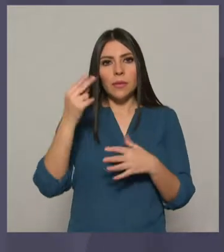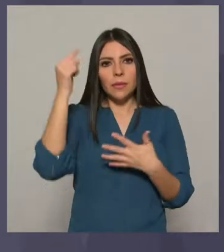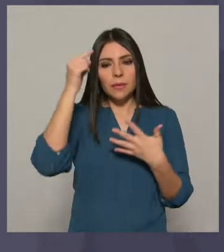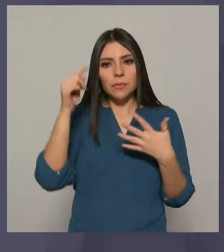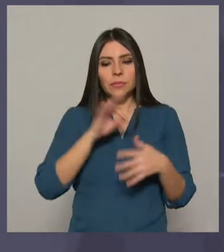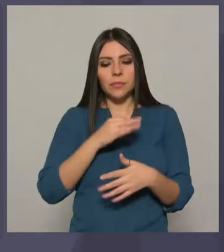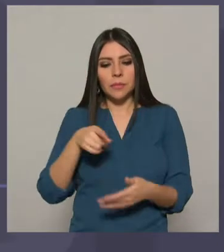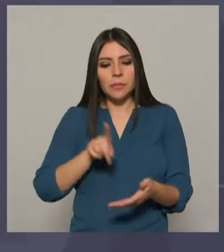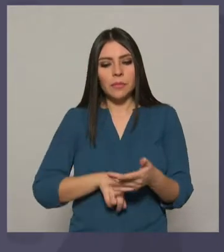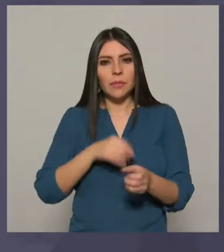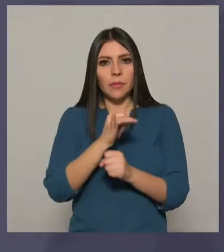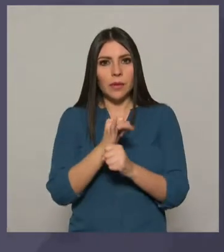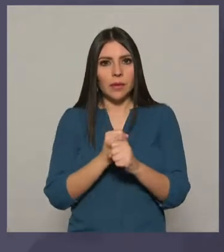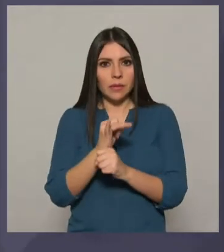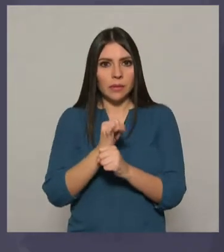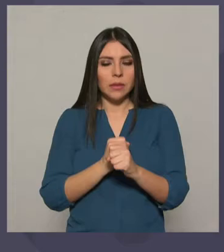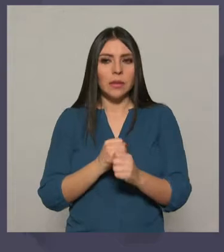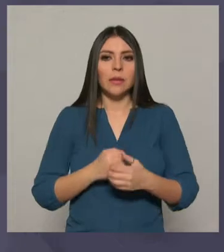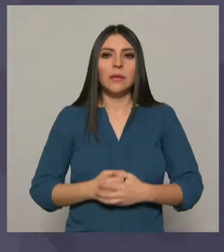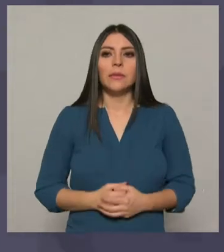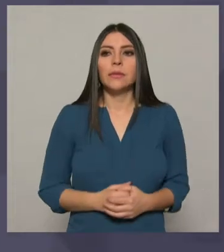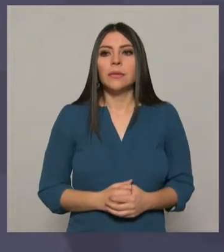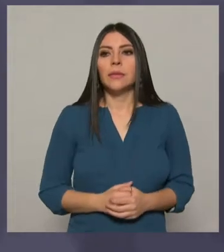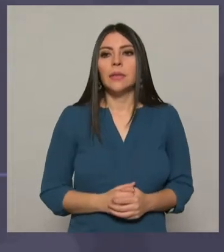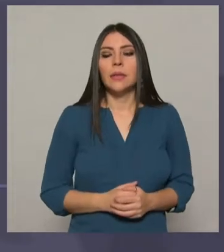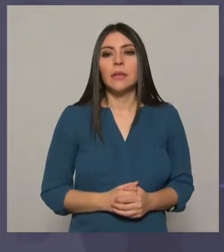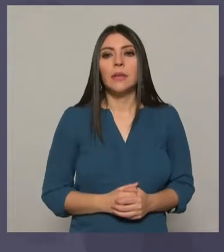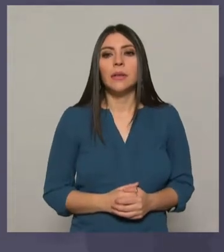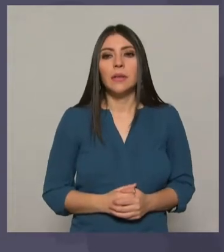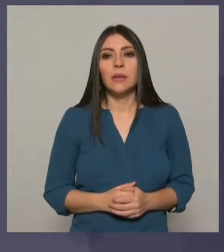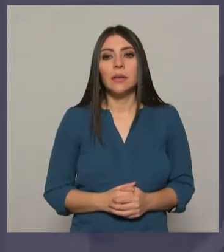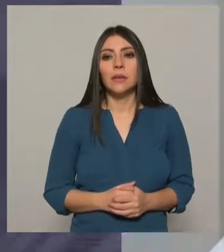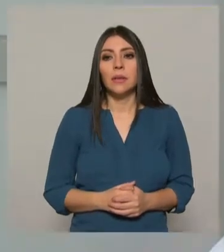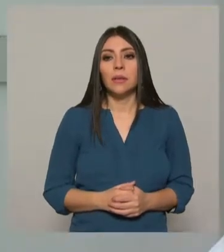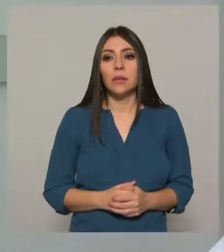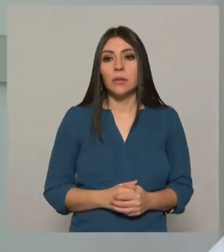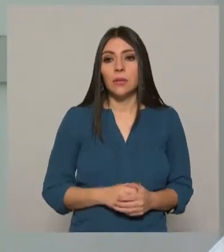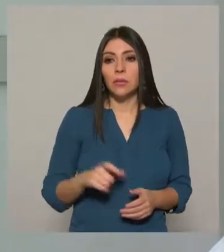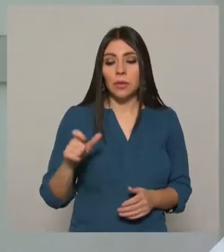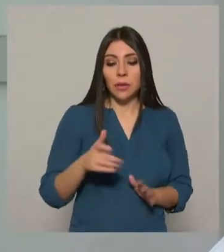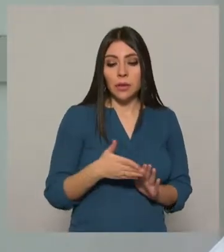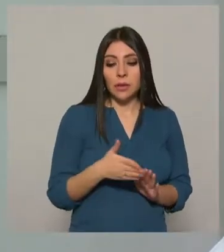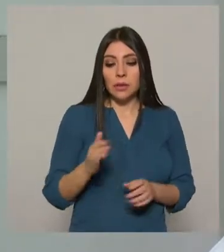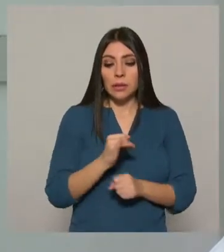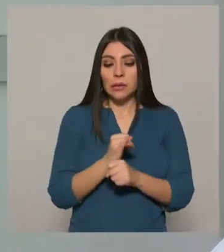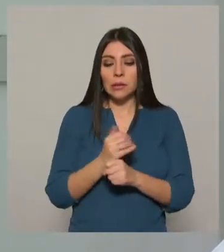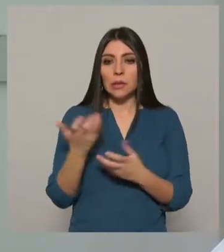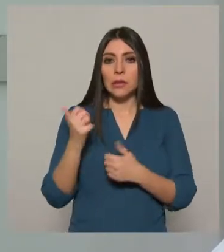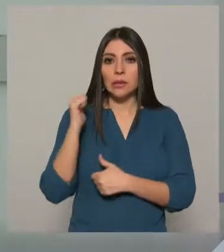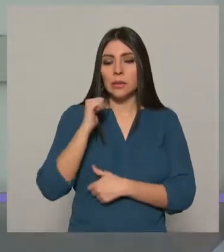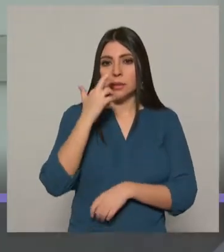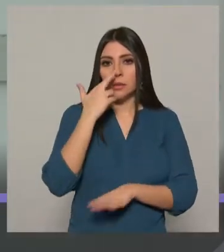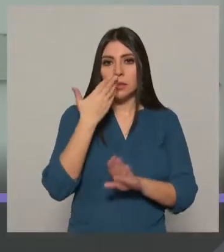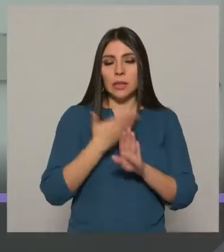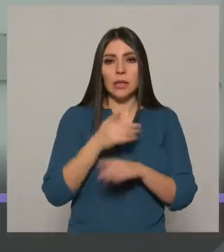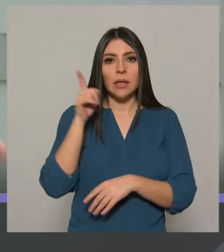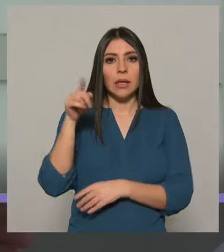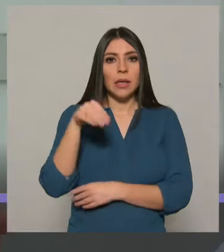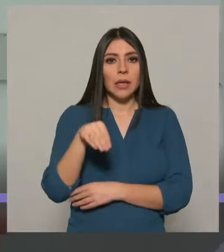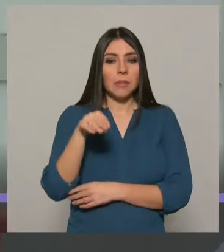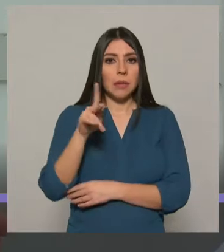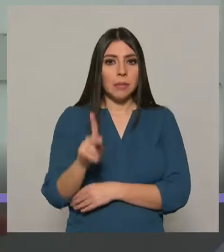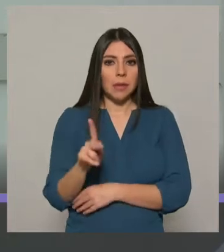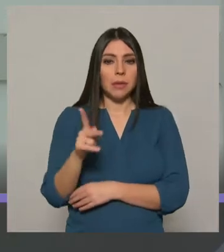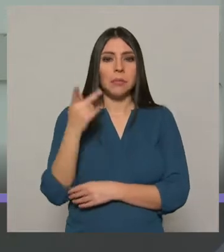investigar. Históricamente, la etapa de investigación ha quedado del lado del Ministerio Público. Sin embargo, es por